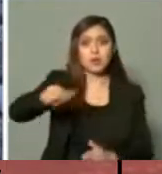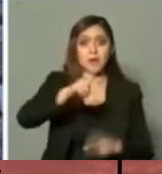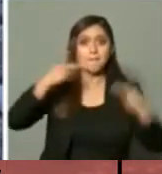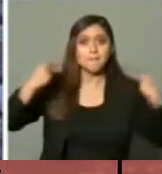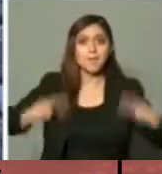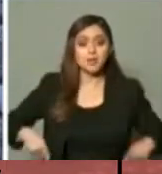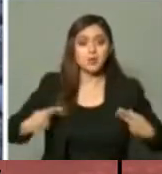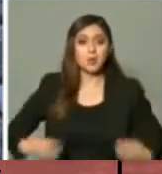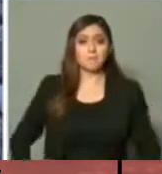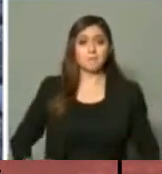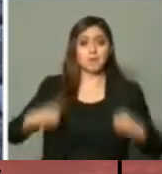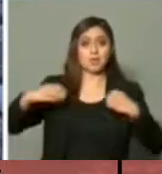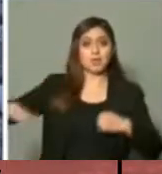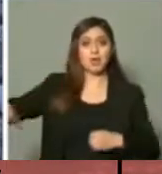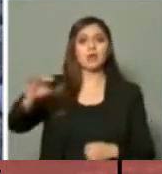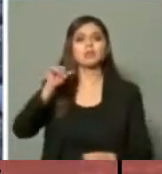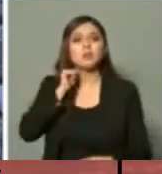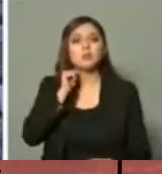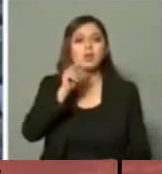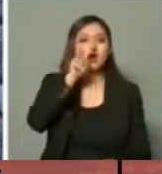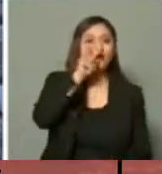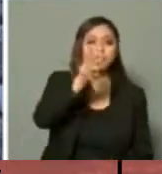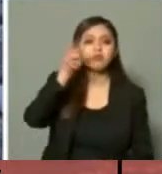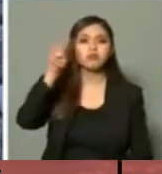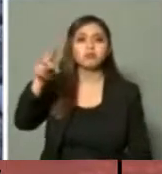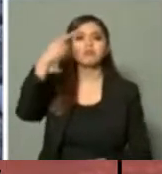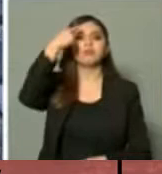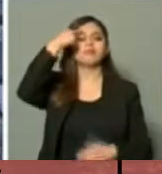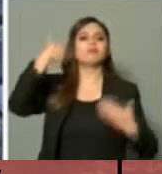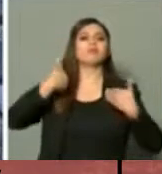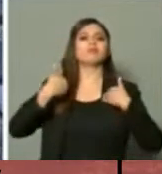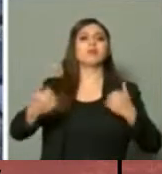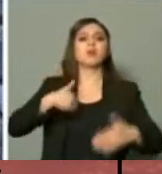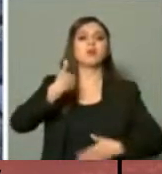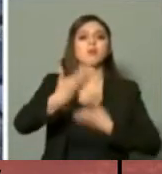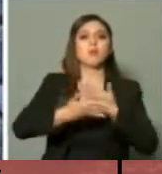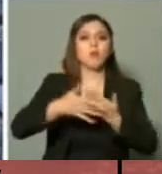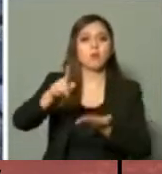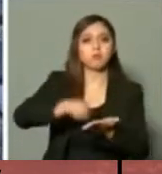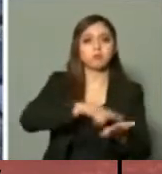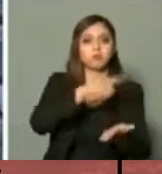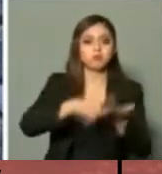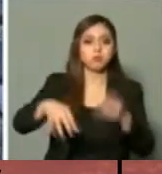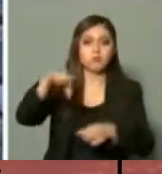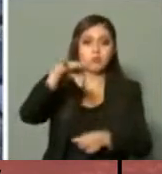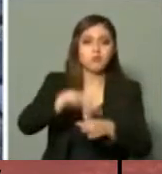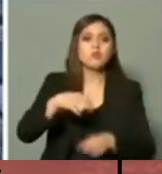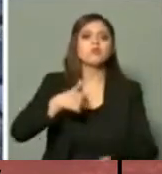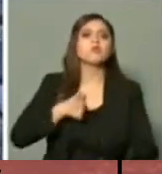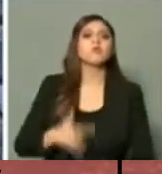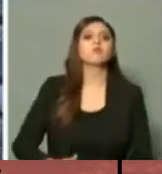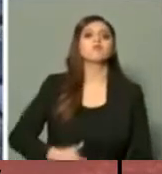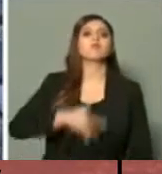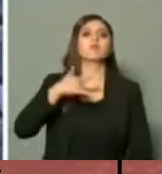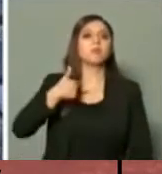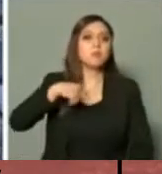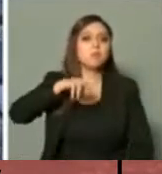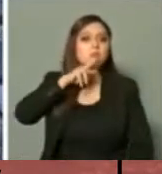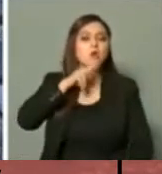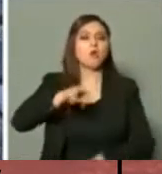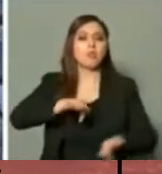de Azcapotzalco razonen, valoren y tomen la mejor decisión de votar por quien consideren que hará el mejor trabajo